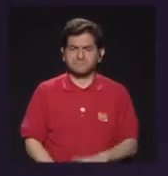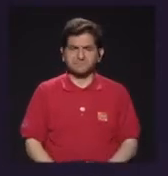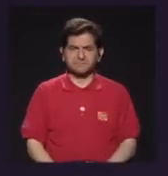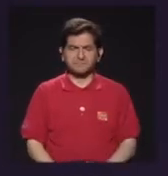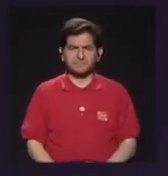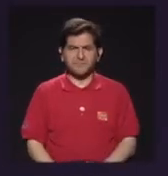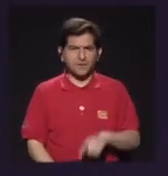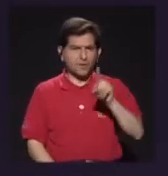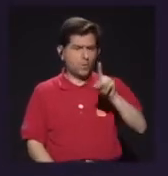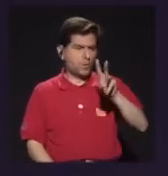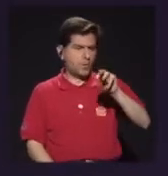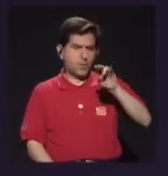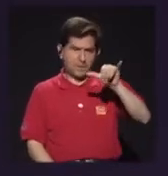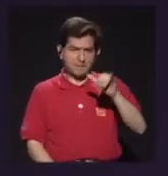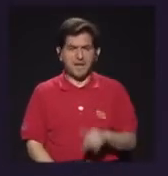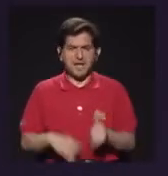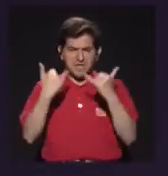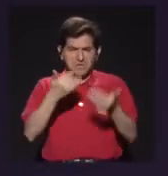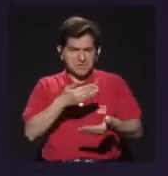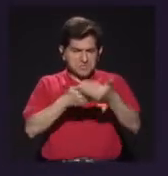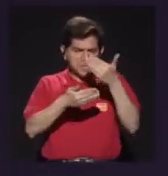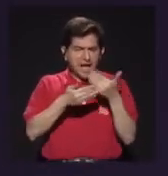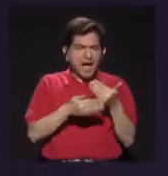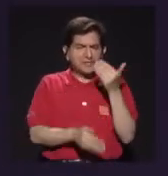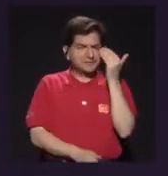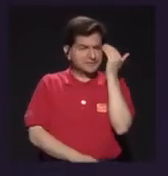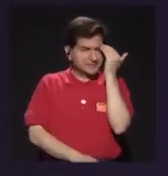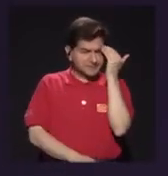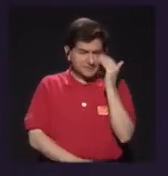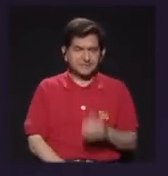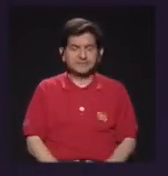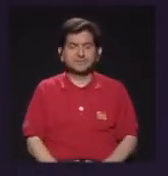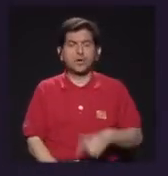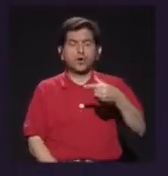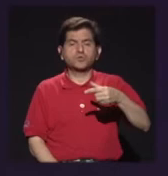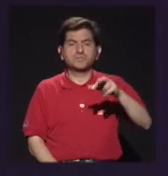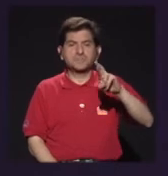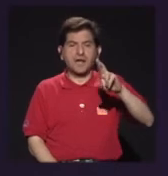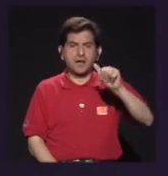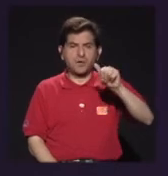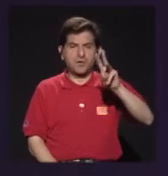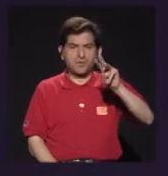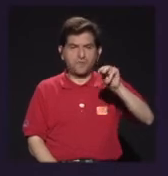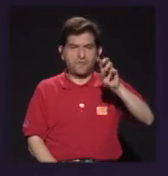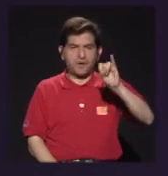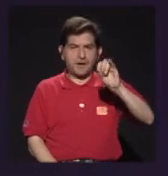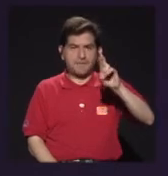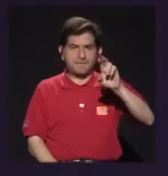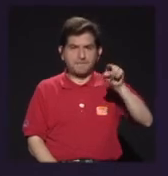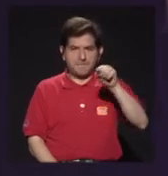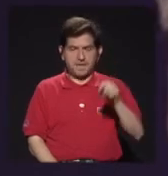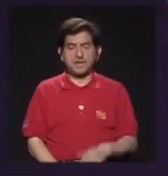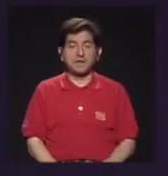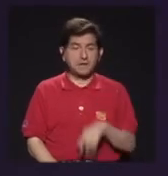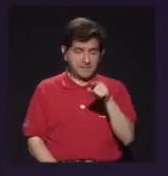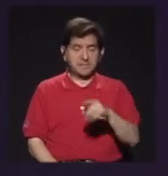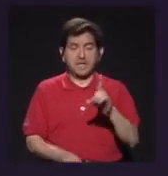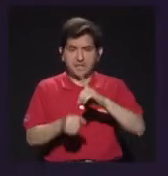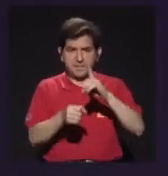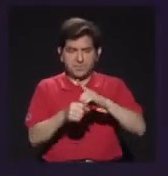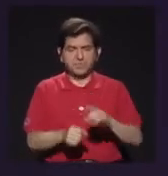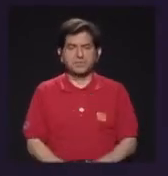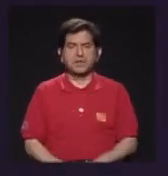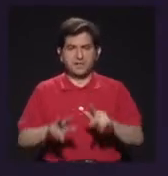fue un primero de mayo presagiado y ahora la candidatura de gonzalo ramírez diputado del partido de renovación costarricense